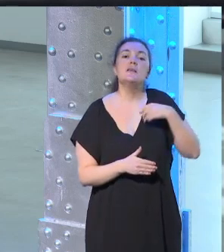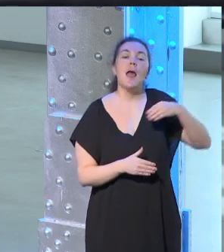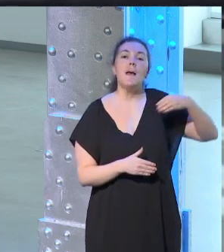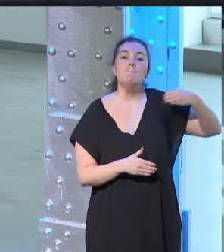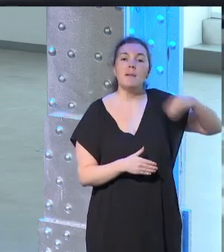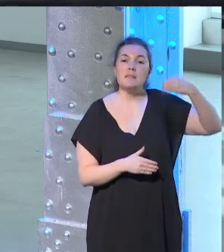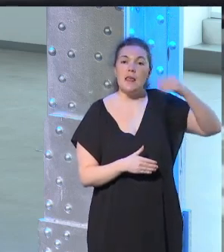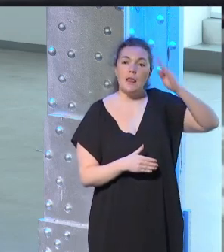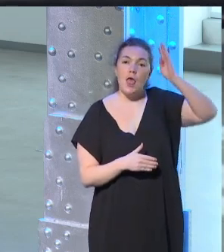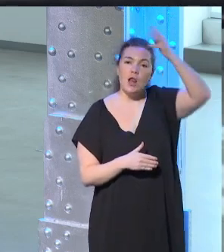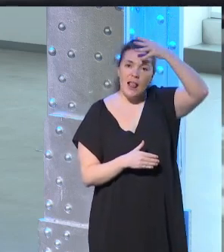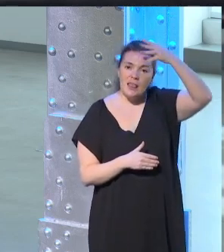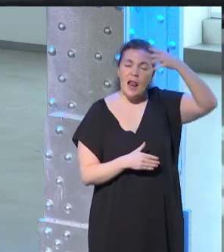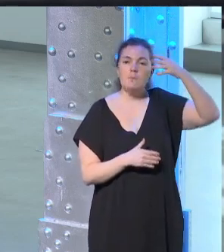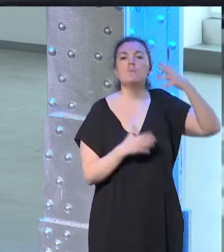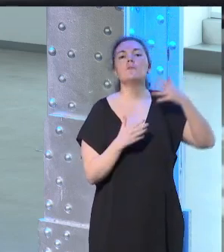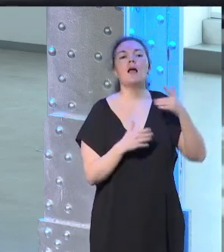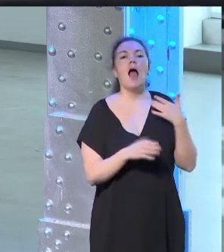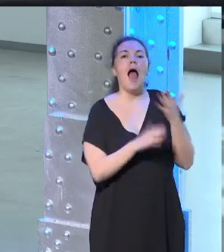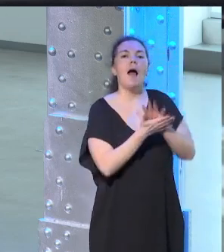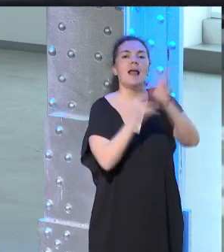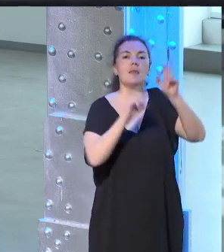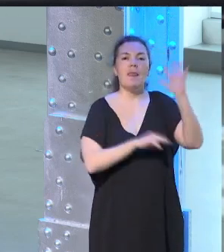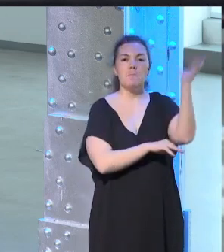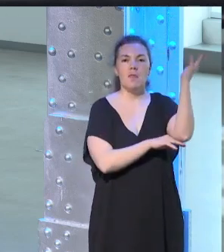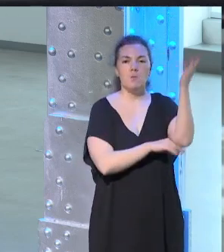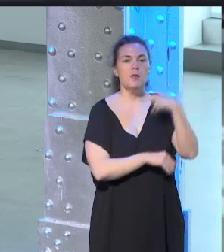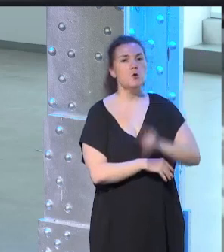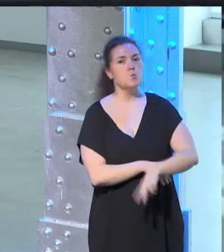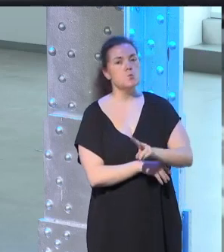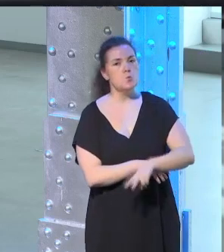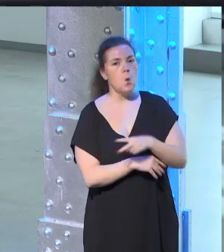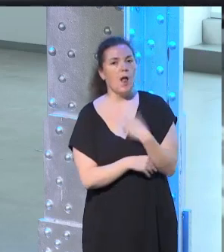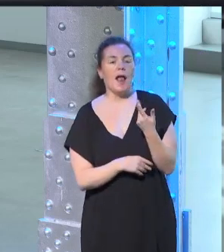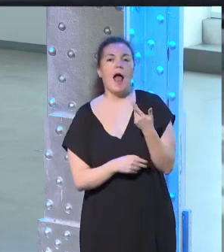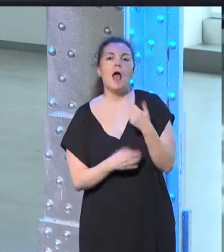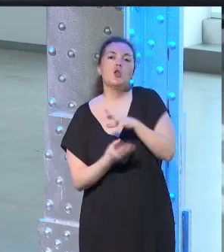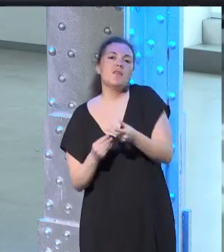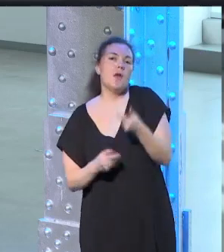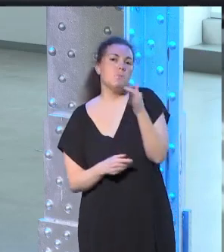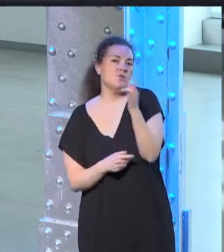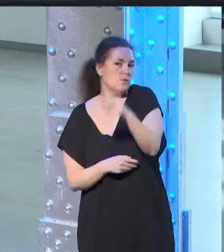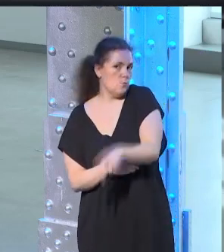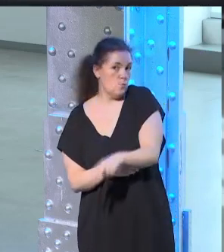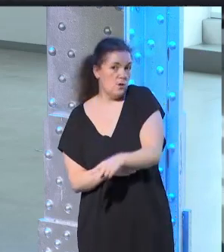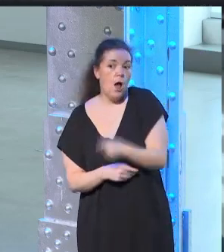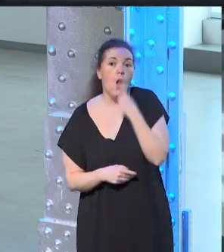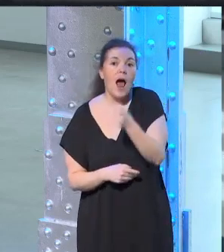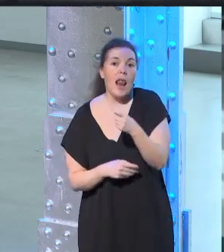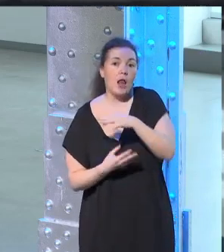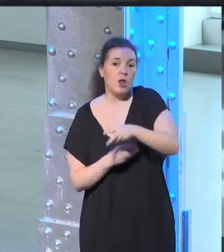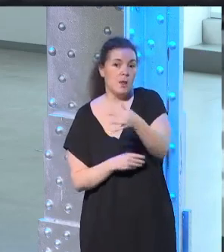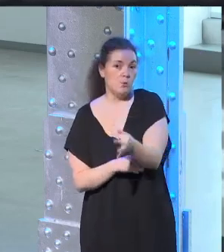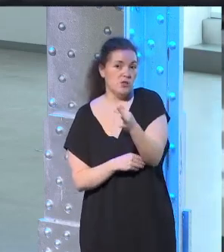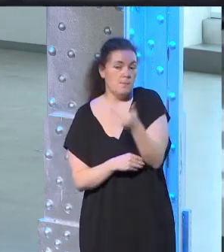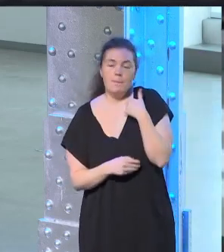Unidos, Donald Trump, y hace referencia al medio ambiente, nunca hay una noticia positiva. Ojalá haya alguna noticia positiva. Desde luego,